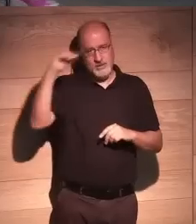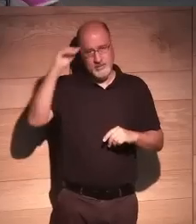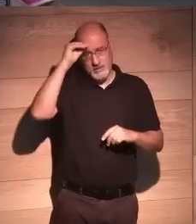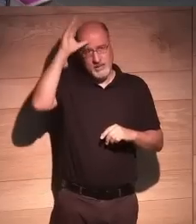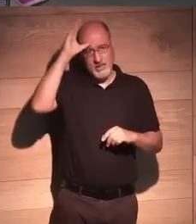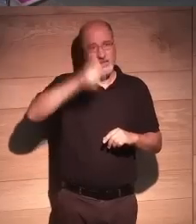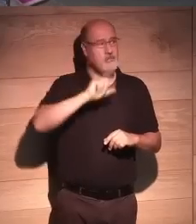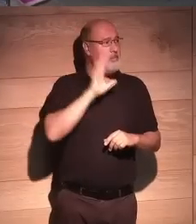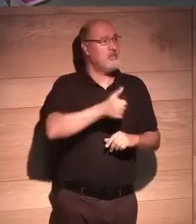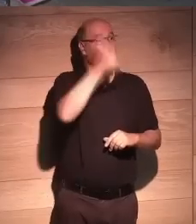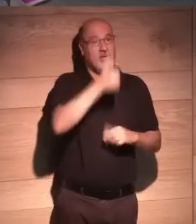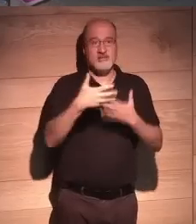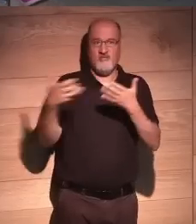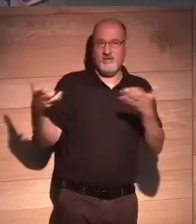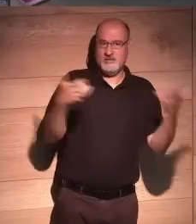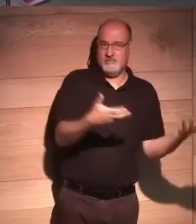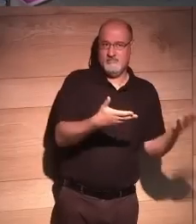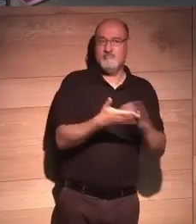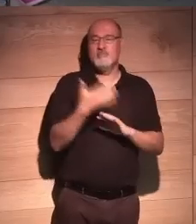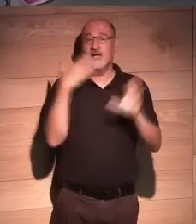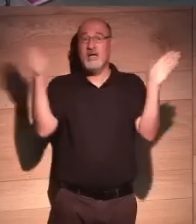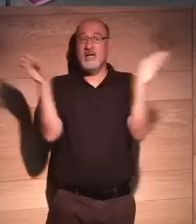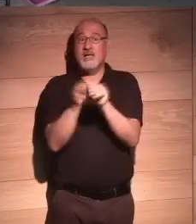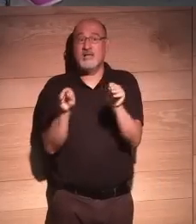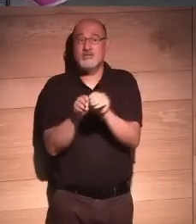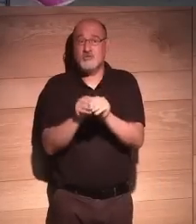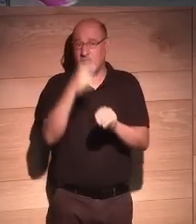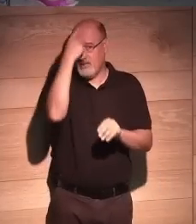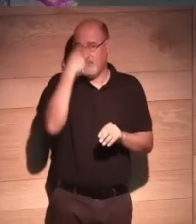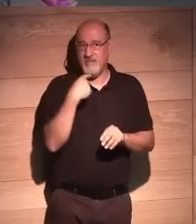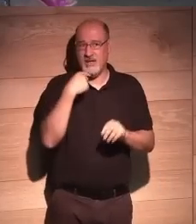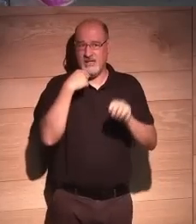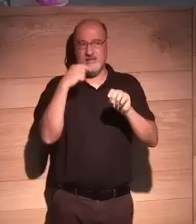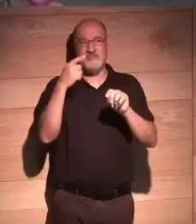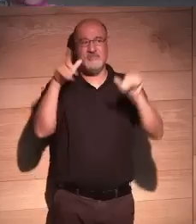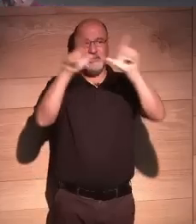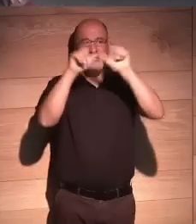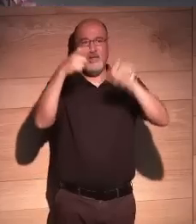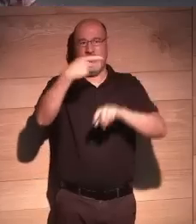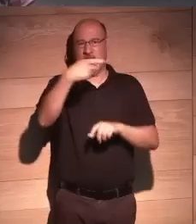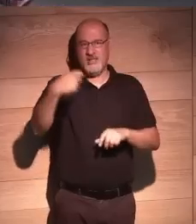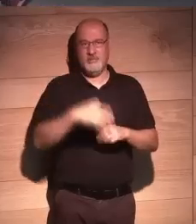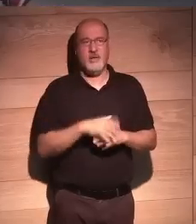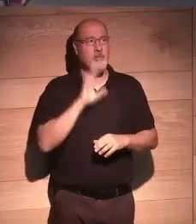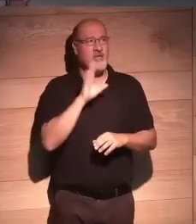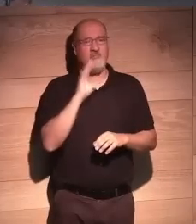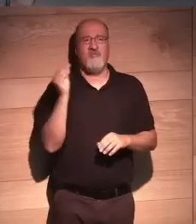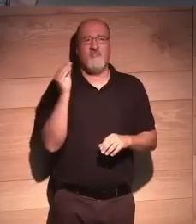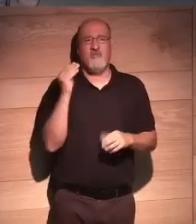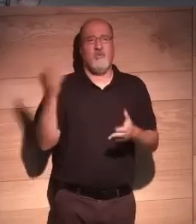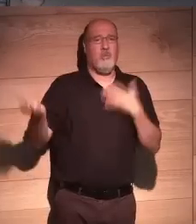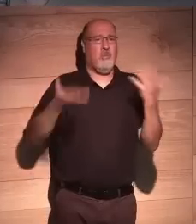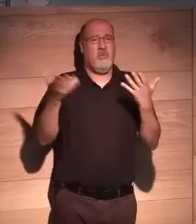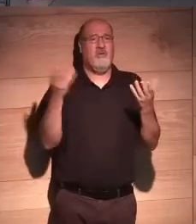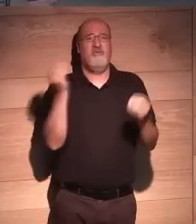inteligente. Y me encanta porque me parece que resume un poco esa imagen nociva que tenemos de la tele. Tenemos una imagen frívola y además una imagen distorsionada de lo